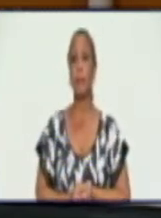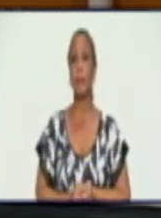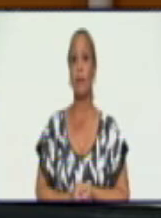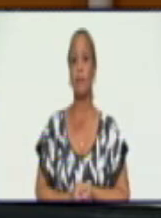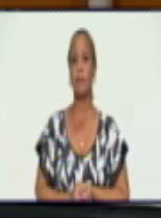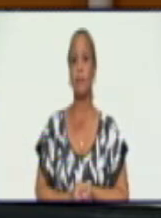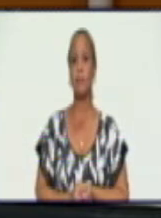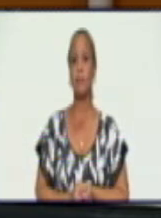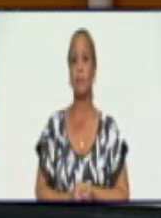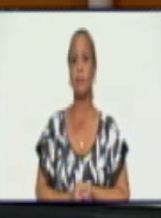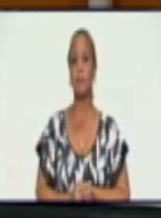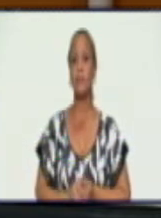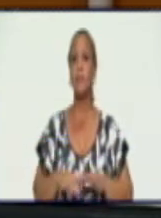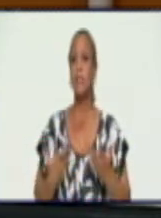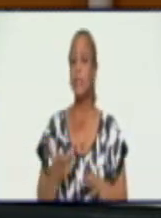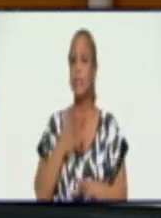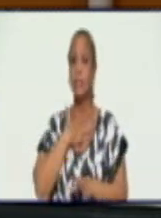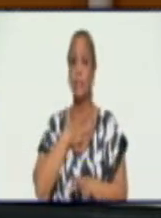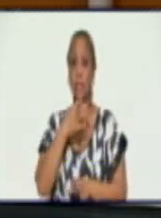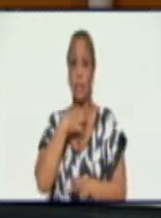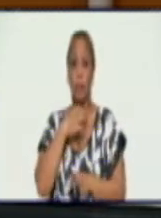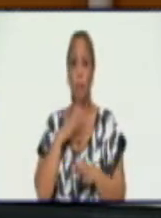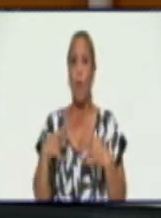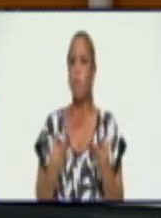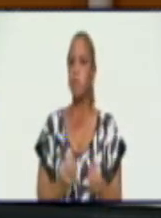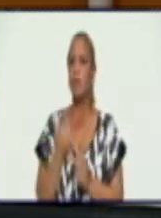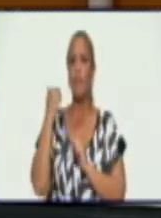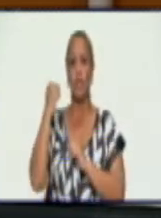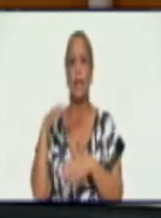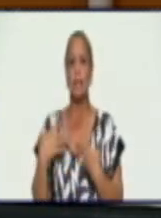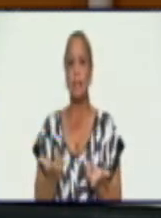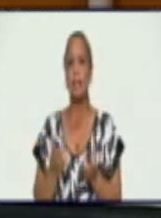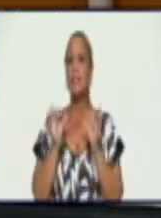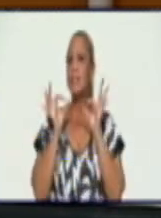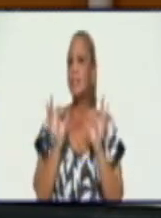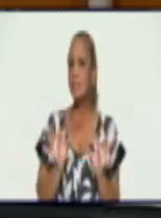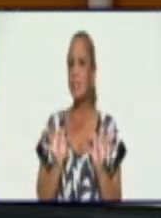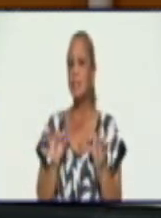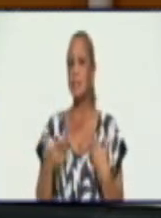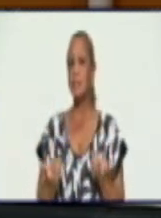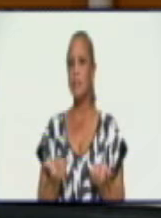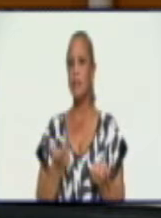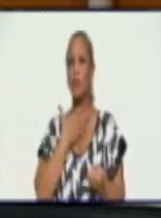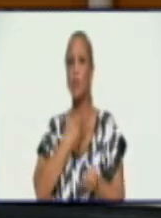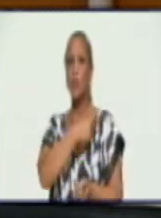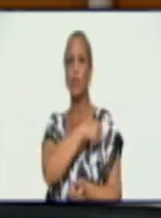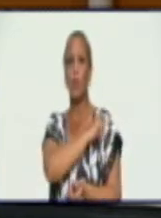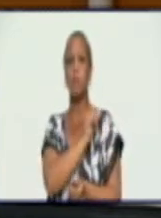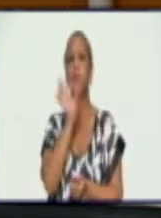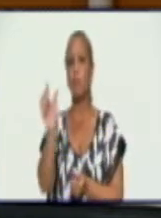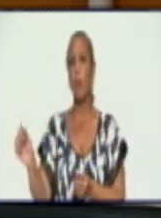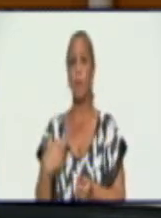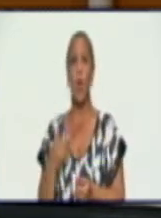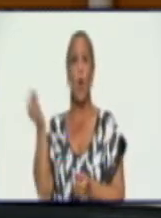sería nosotros tenemos mucha fortaleza por suerte siempre ha sido que la mayoría de nuestro pueblo comprende